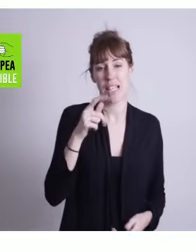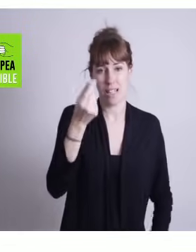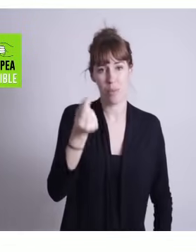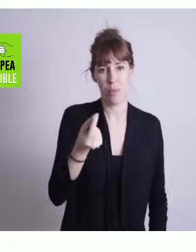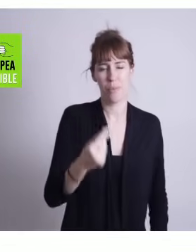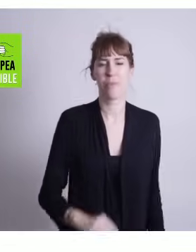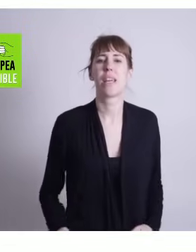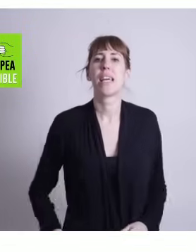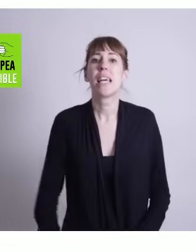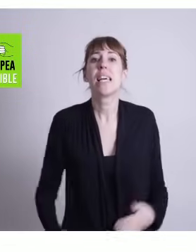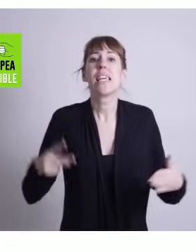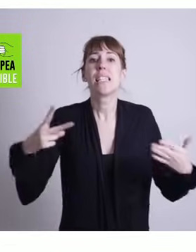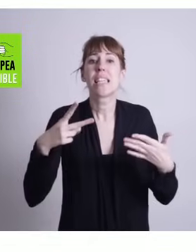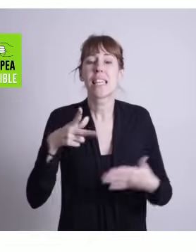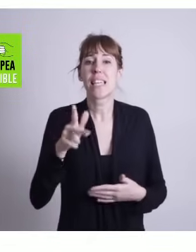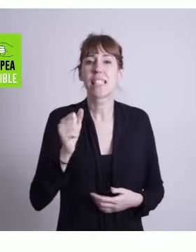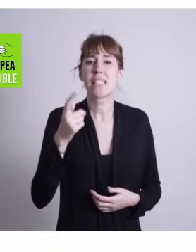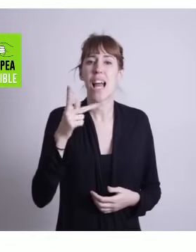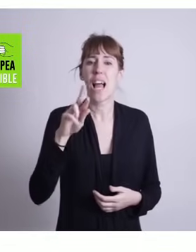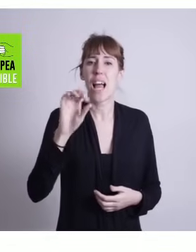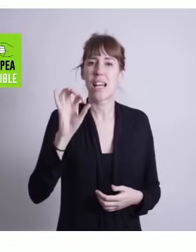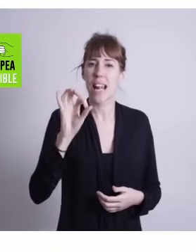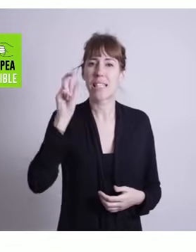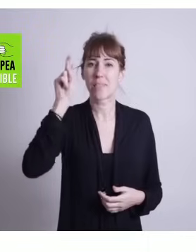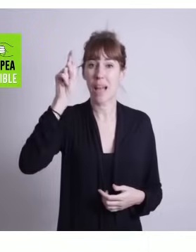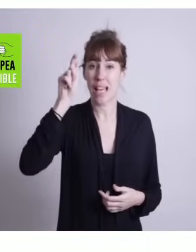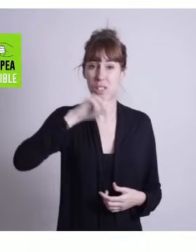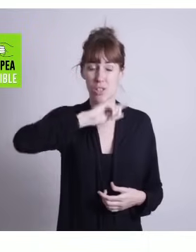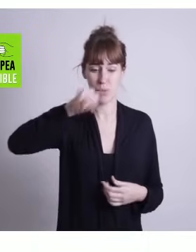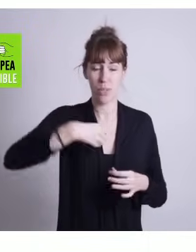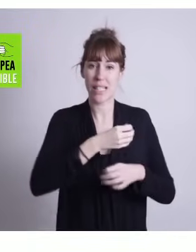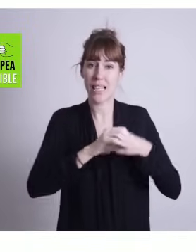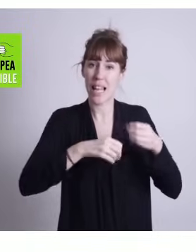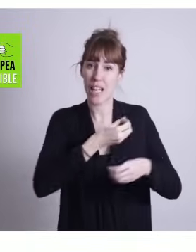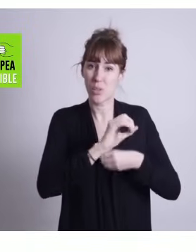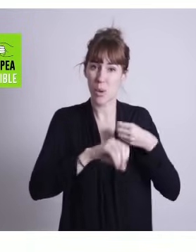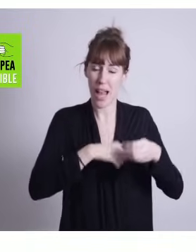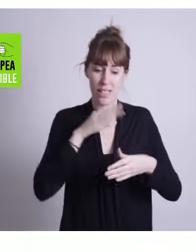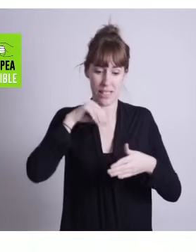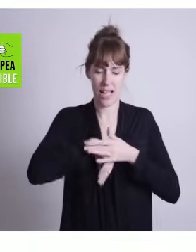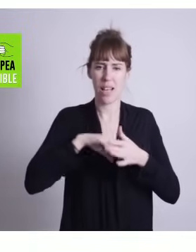chakras maestros, que están en conexión con nuestras glándulas internas, nuestras glándulas endocrinas.